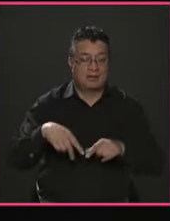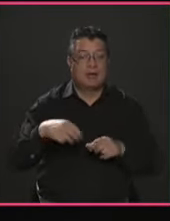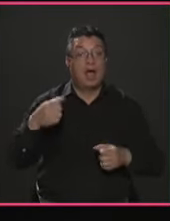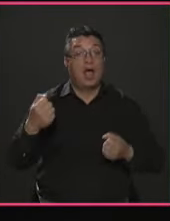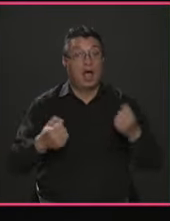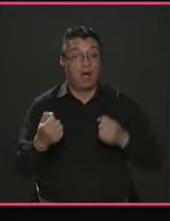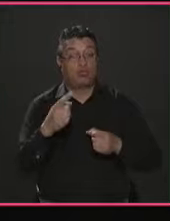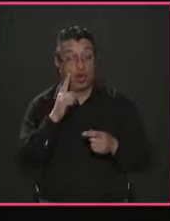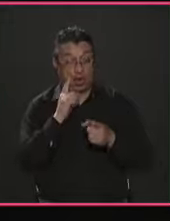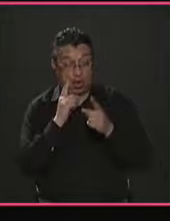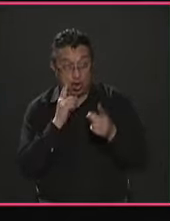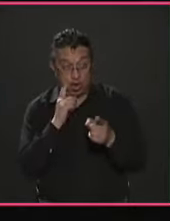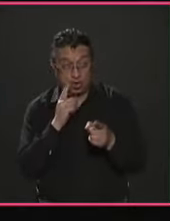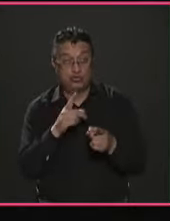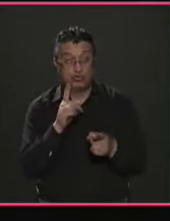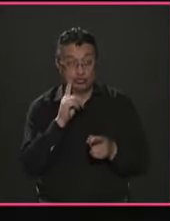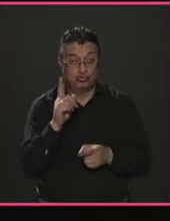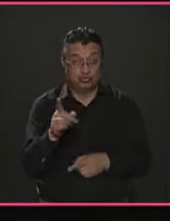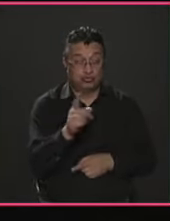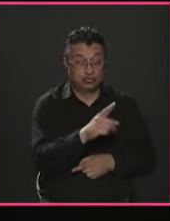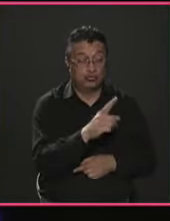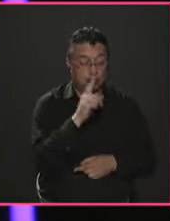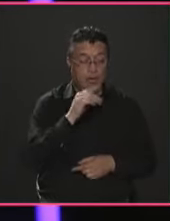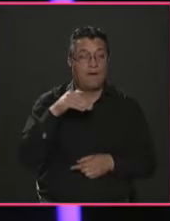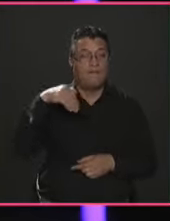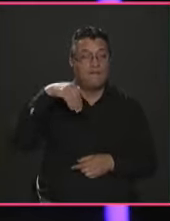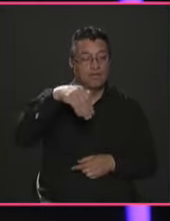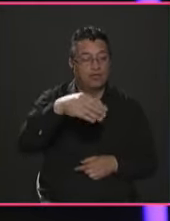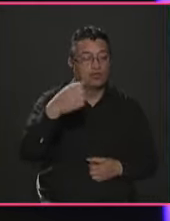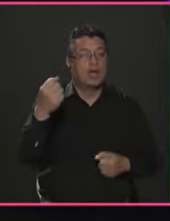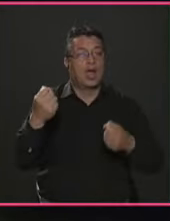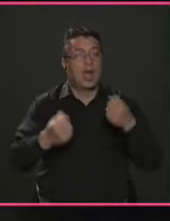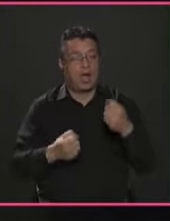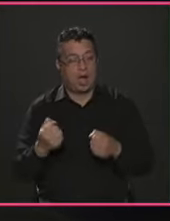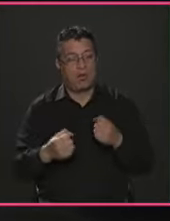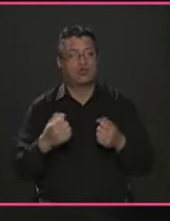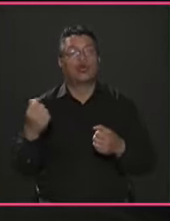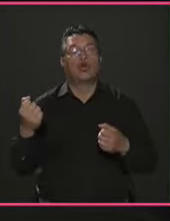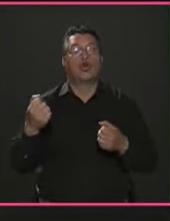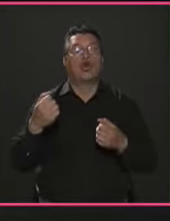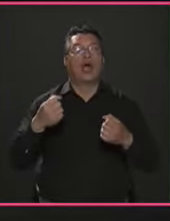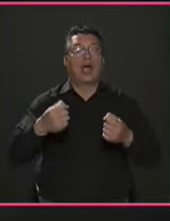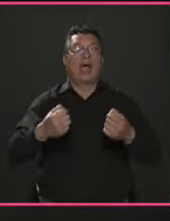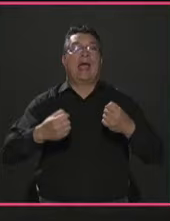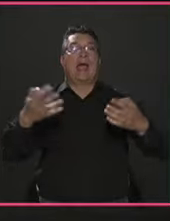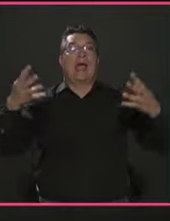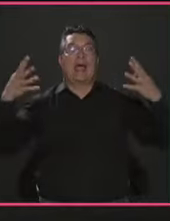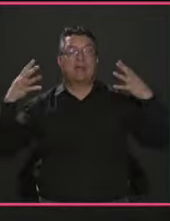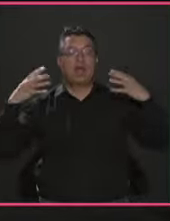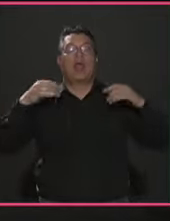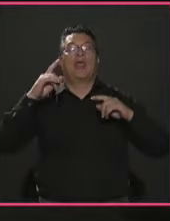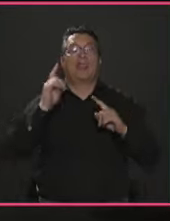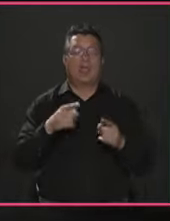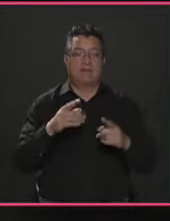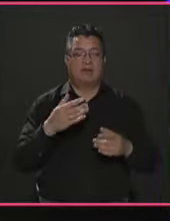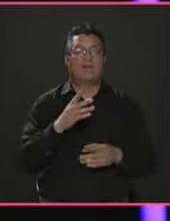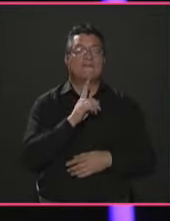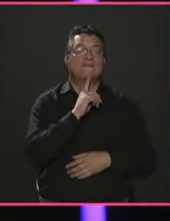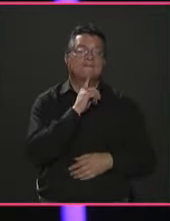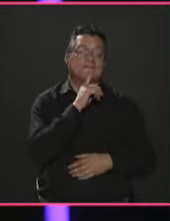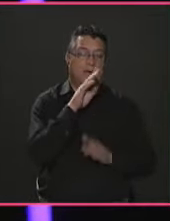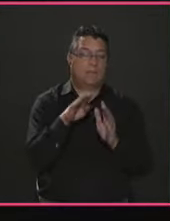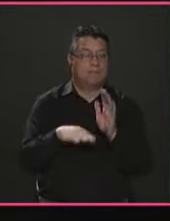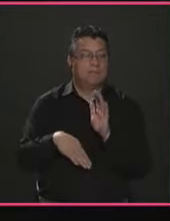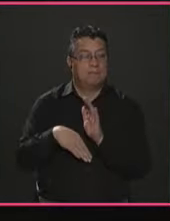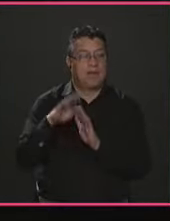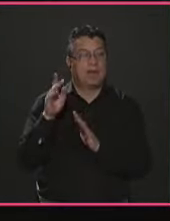quedan que aún vamos a tener que tener como los buses los autos y los camiones tienen que ser lo más eficientes posible y